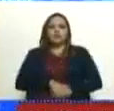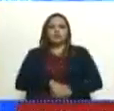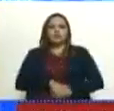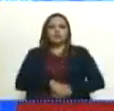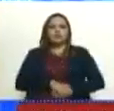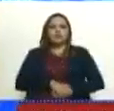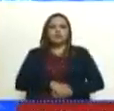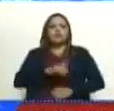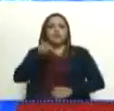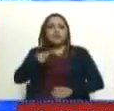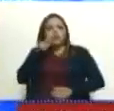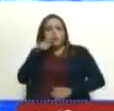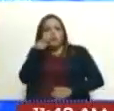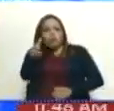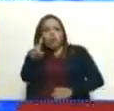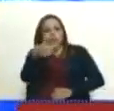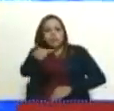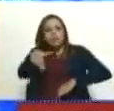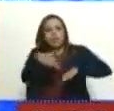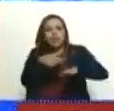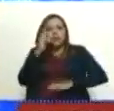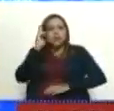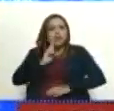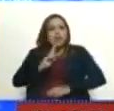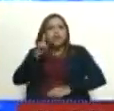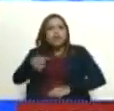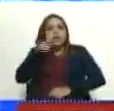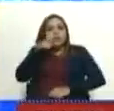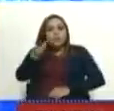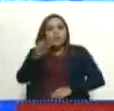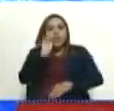de la Guardia Nacional Bolivariana en la guardería ambiental